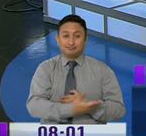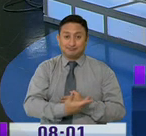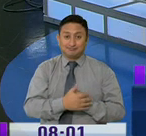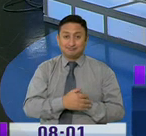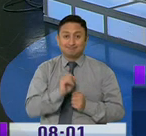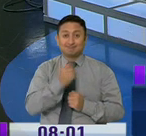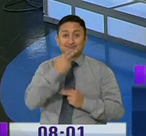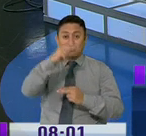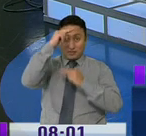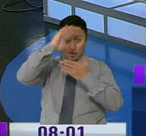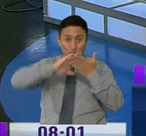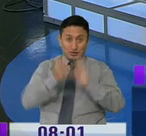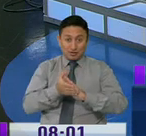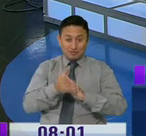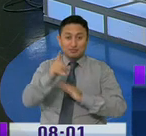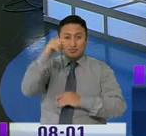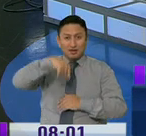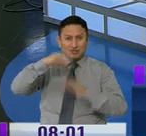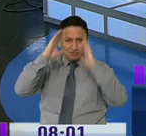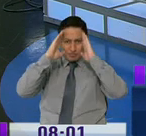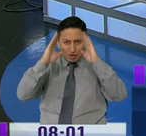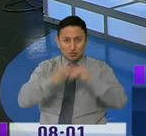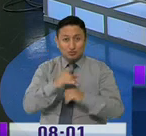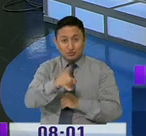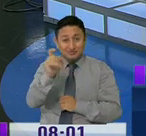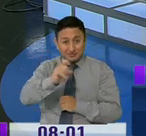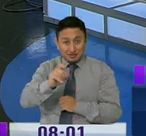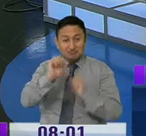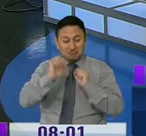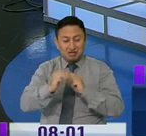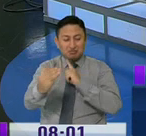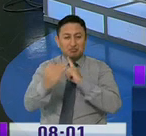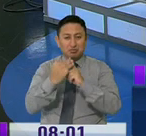primer noticiero de la comunidad, el doliente, las necesidades,